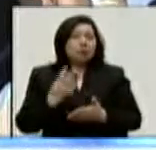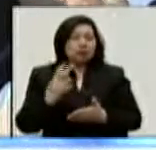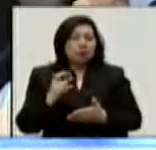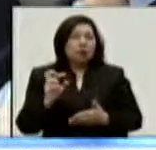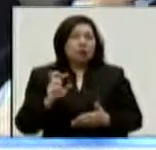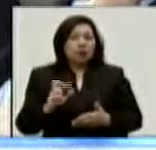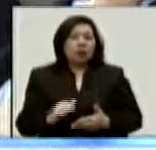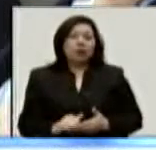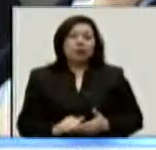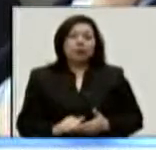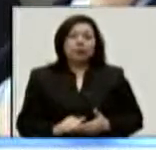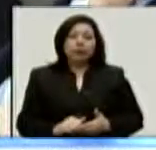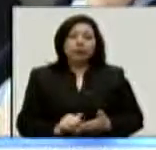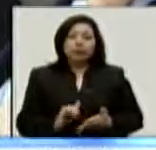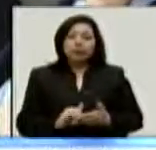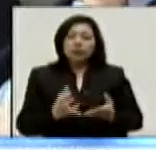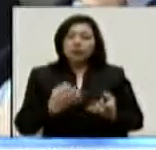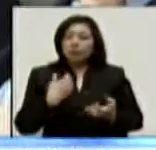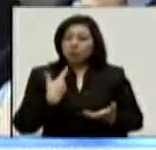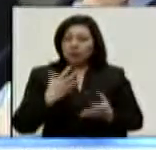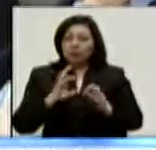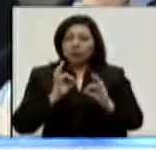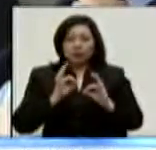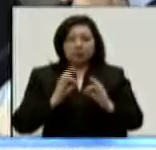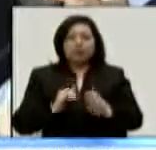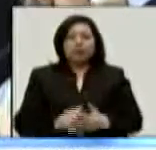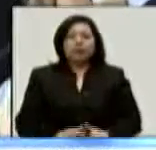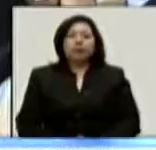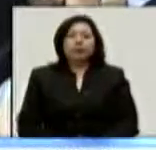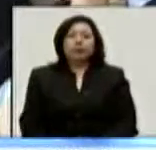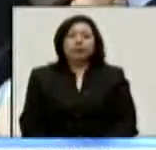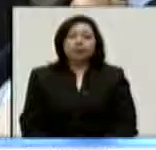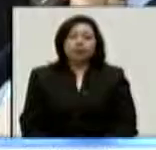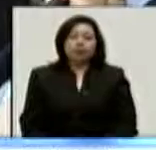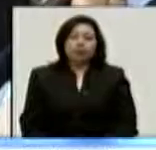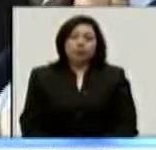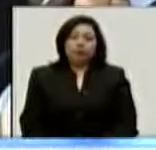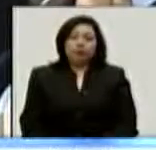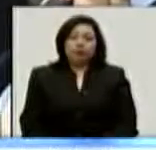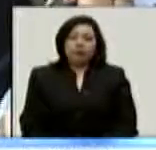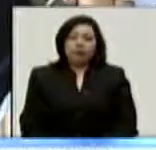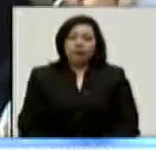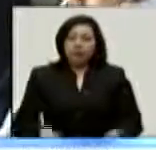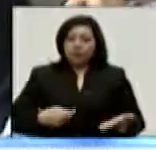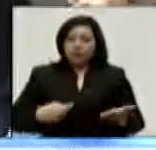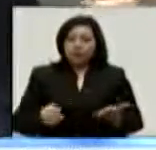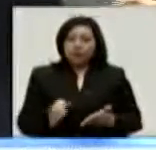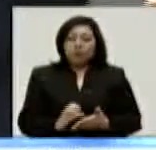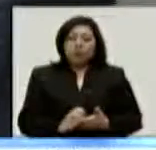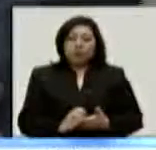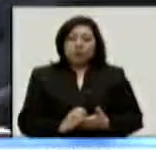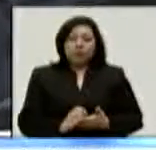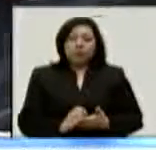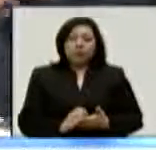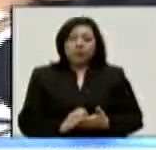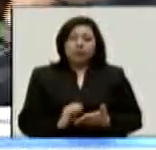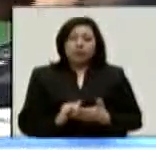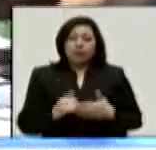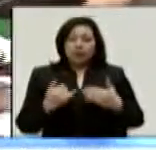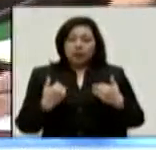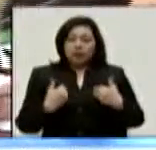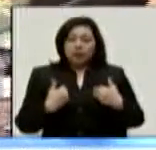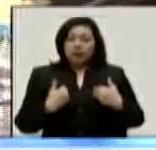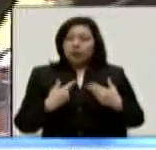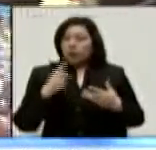$20. ¿No? Quisiera, por favor, si me podría contestar. Gracias, presidente. El contrato está escrito, congresista Guevara, de tal manera que tiene un